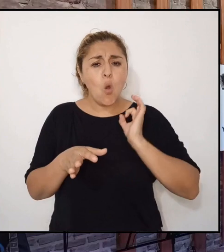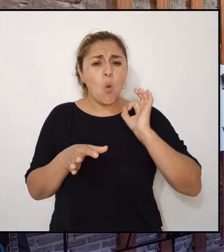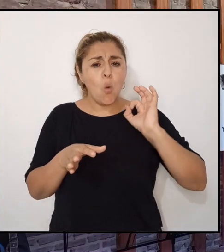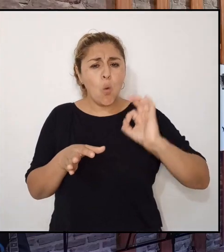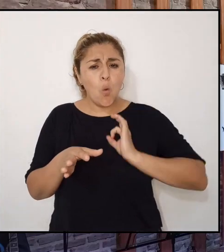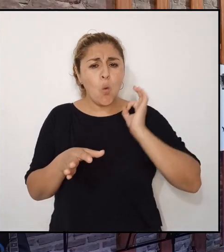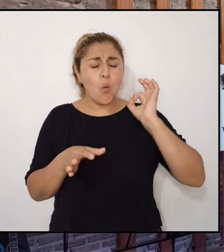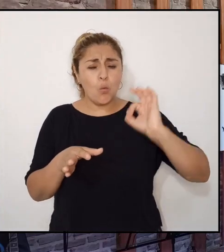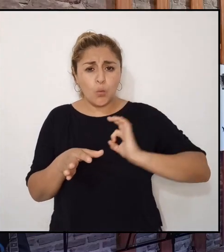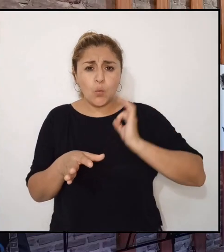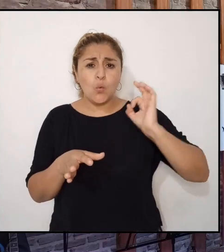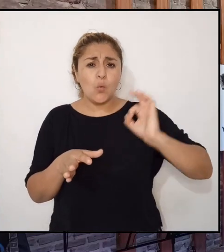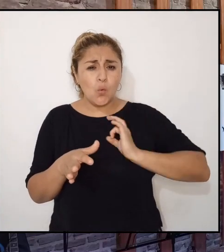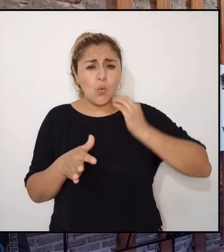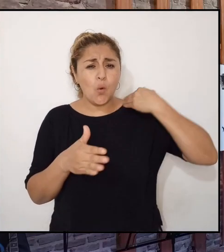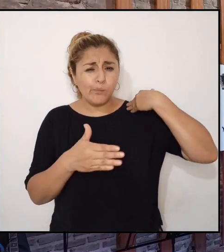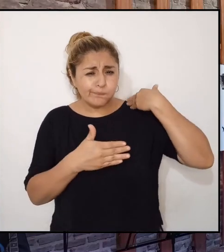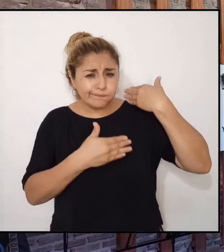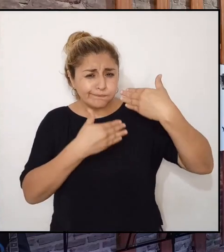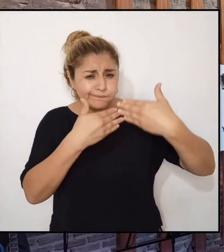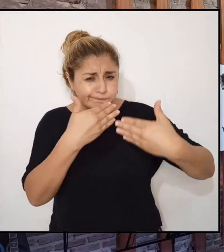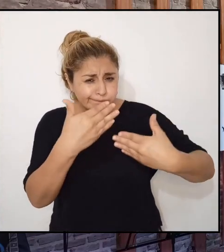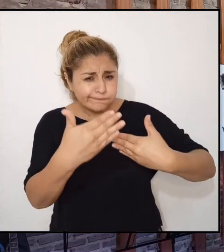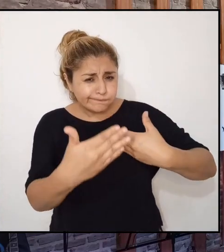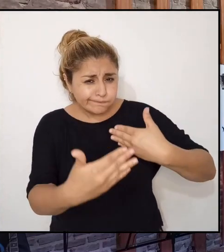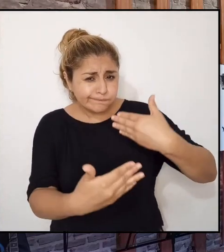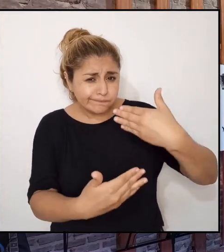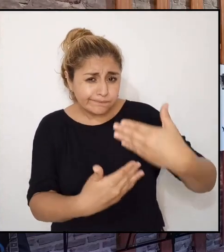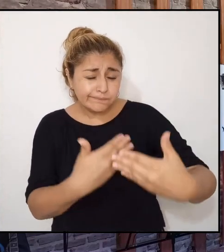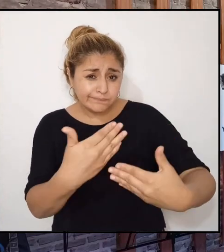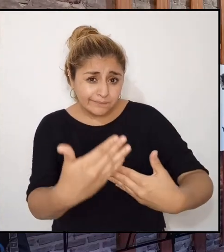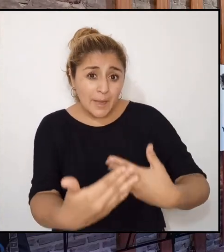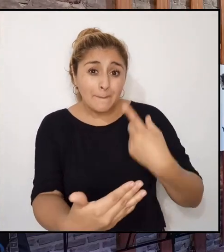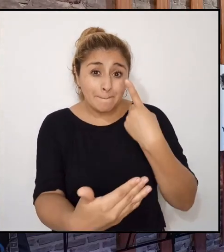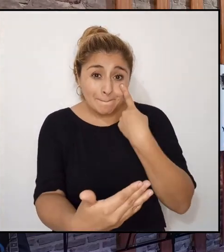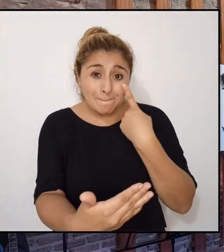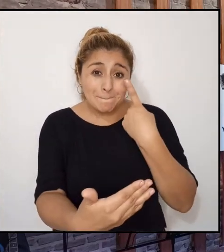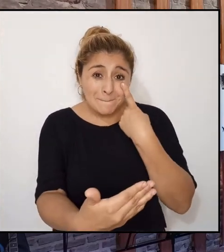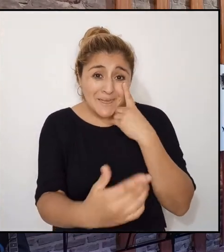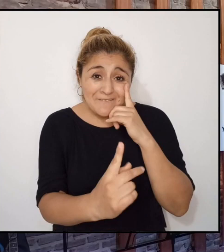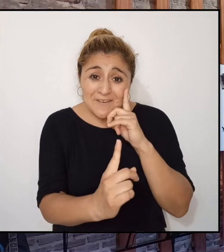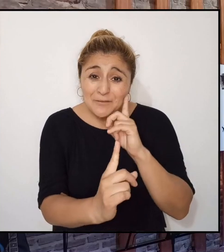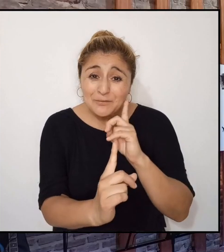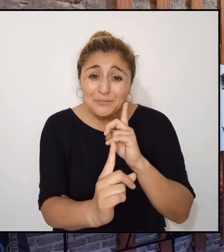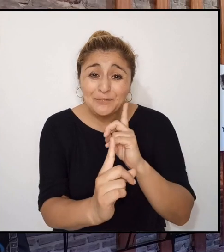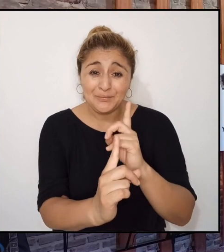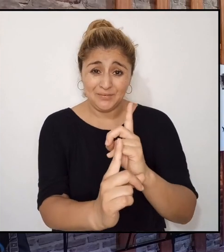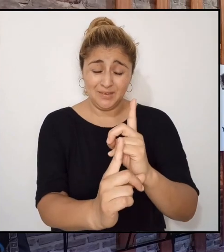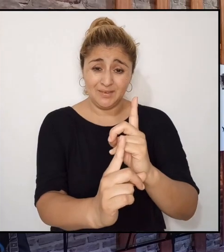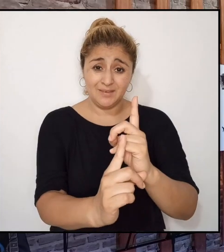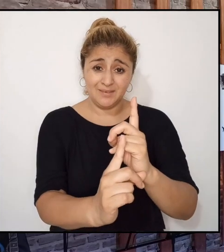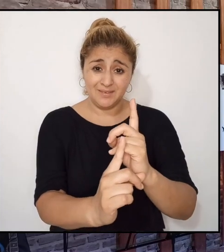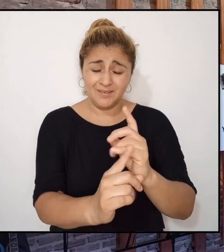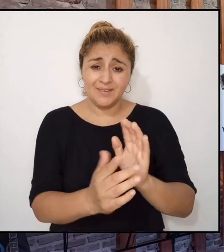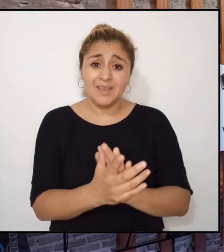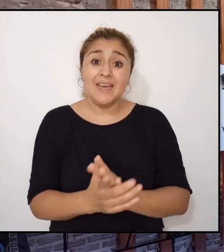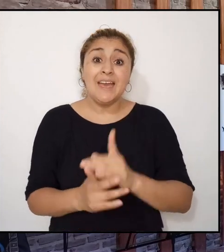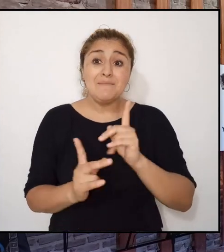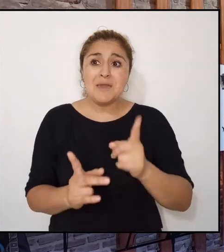Esto lo digo para que se quede pensando nada más. Como soy profesor de biología, lo que decía, pastor, ¿y qué hay con los dinosaurios?